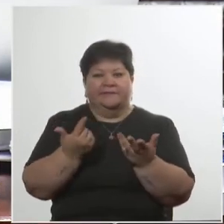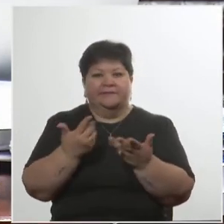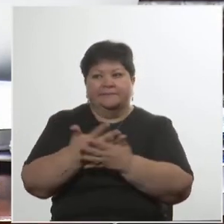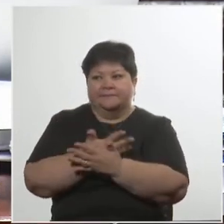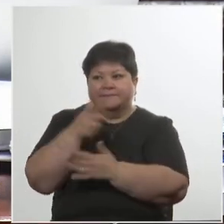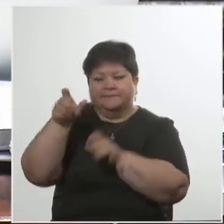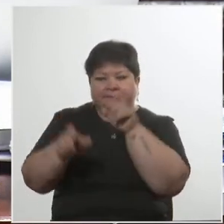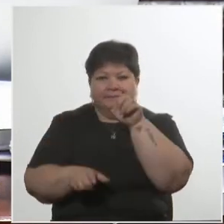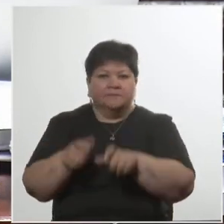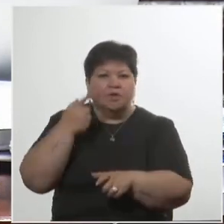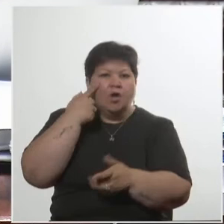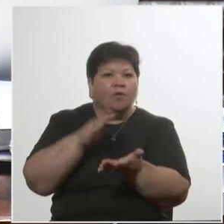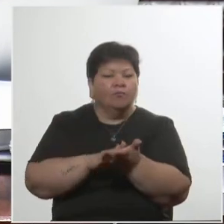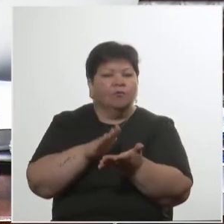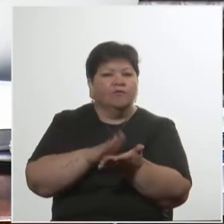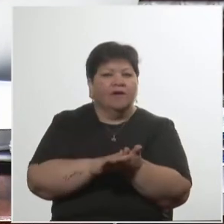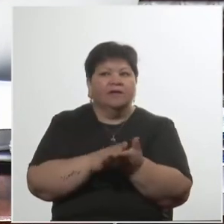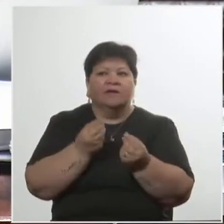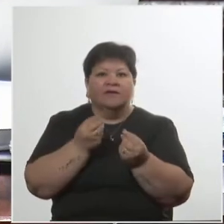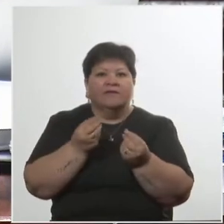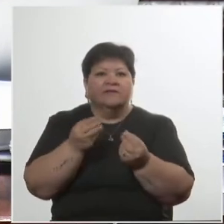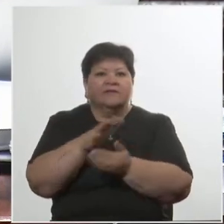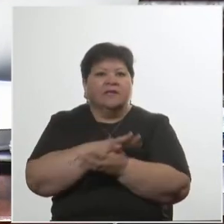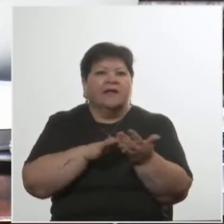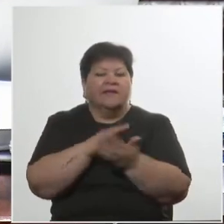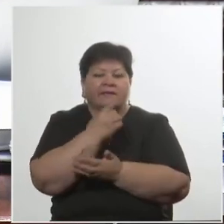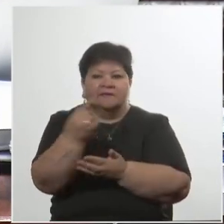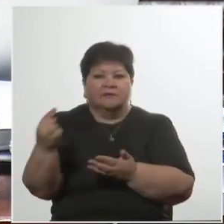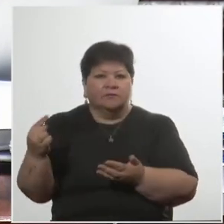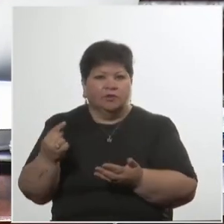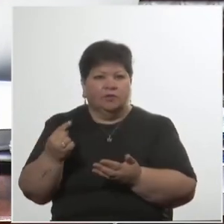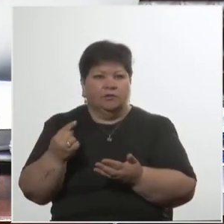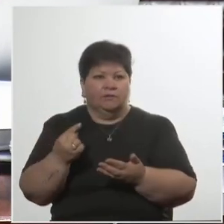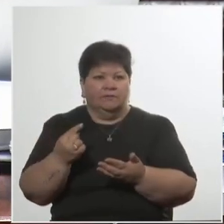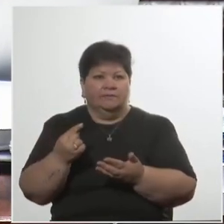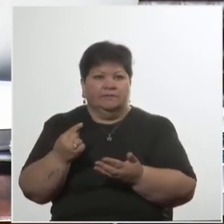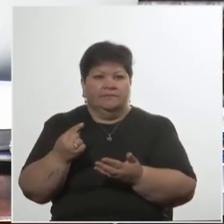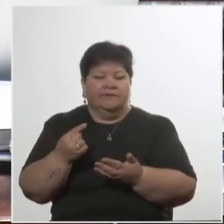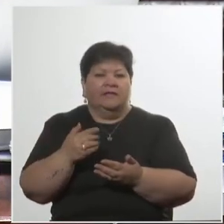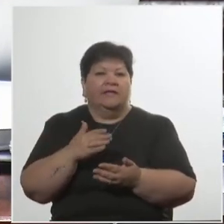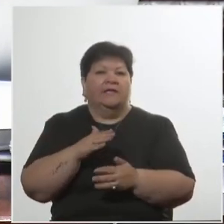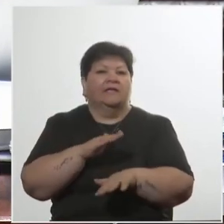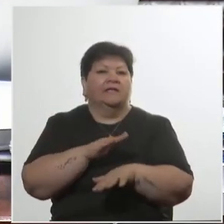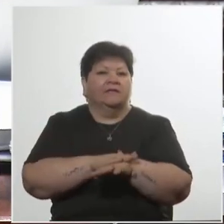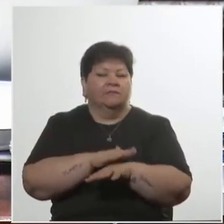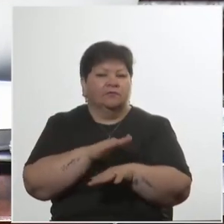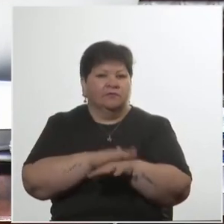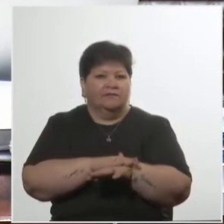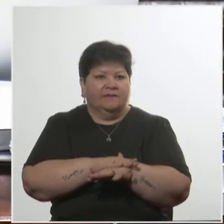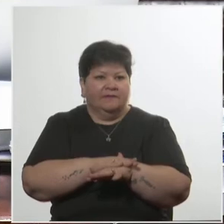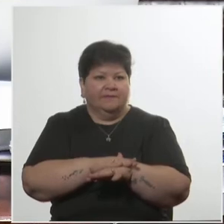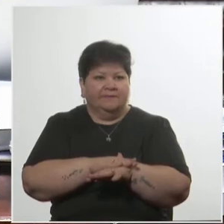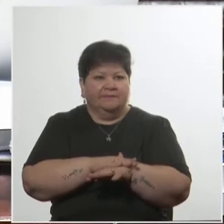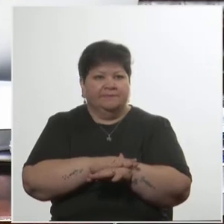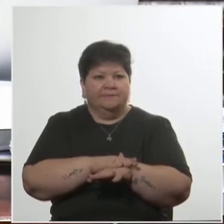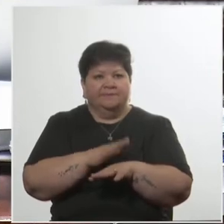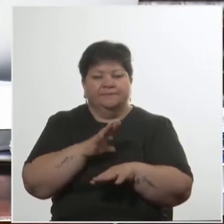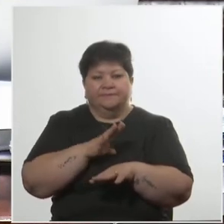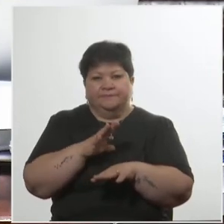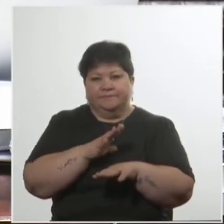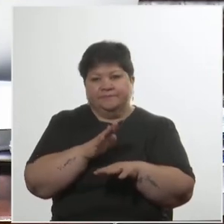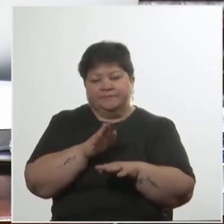caso a caso todos los extremos de responsabilidad extracontractual como referí las